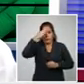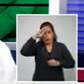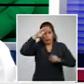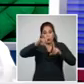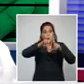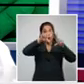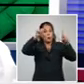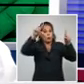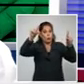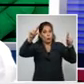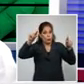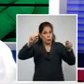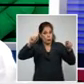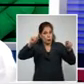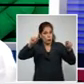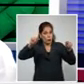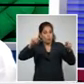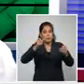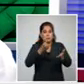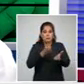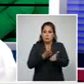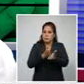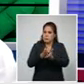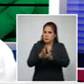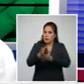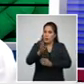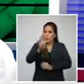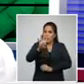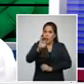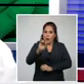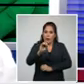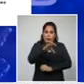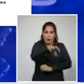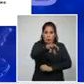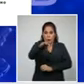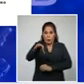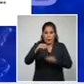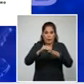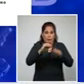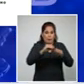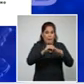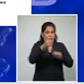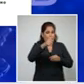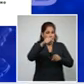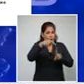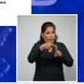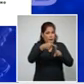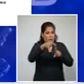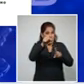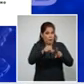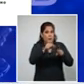transmisión, pues se mantienen 40 eventos activos. Hay que decir que